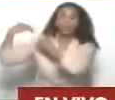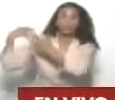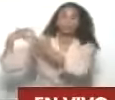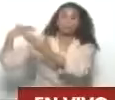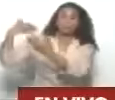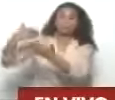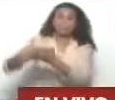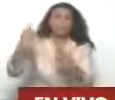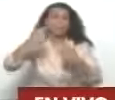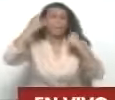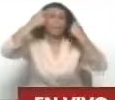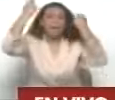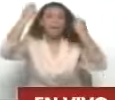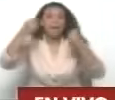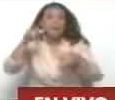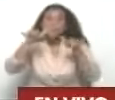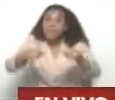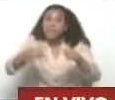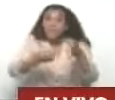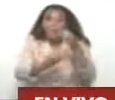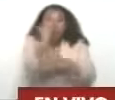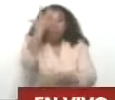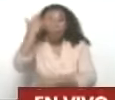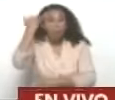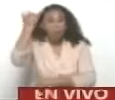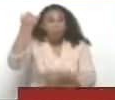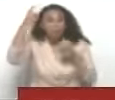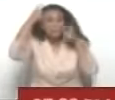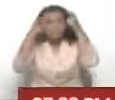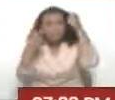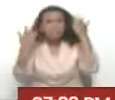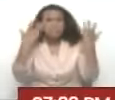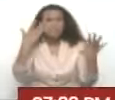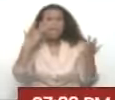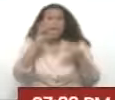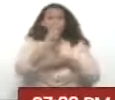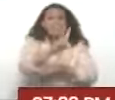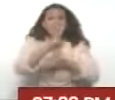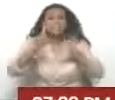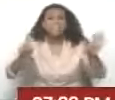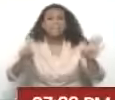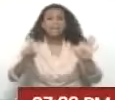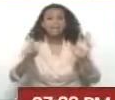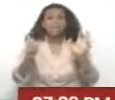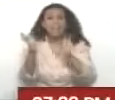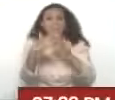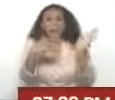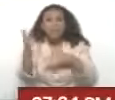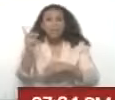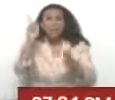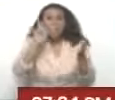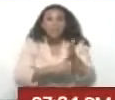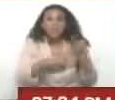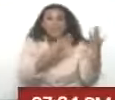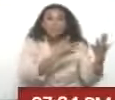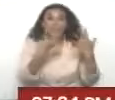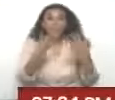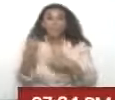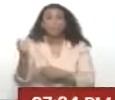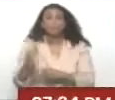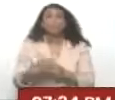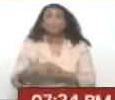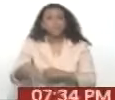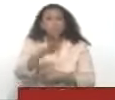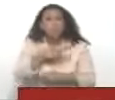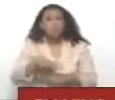Esa consigna la inventó el pueblo cuando el comandante Hugo Chávez, el 26 de marzo de 1994, salió a las calles.